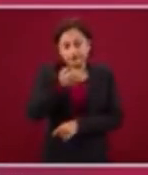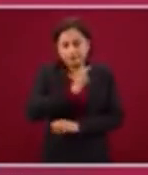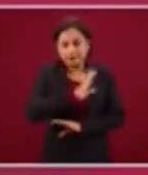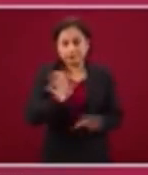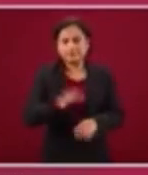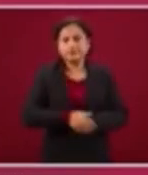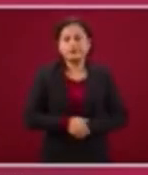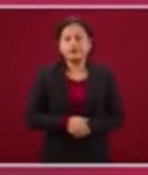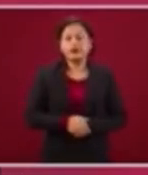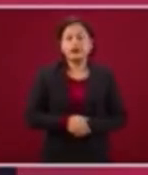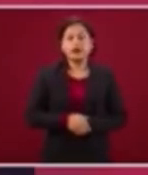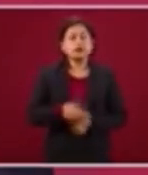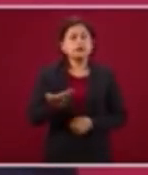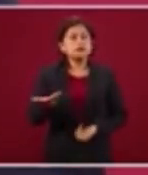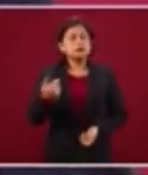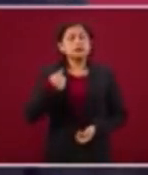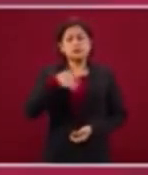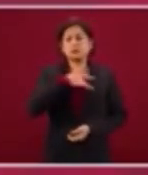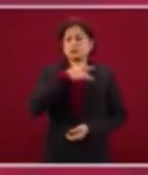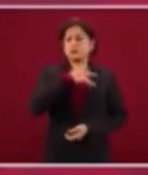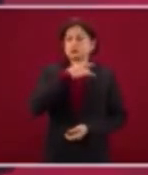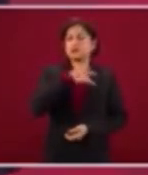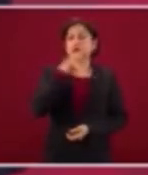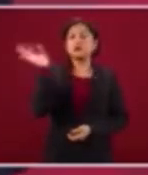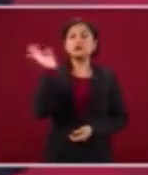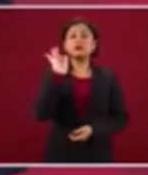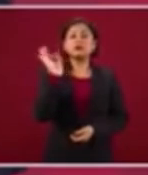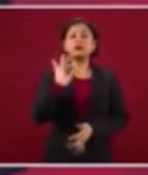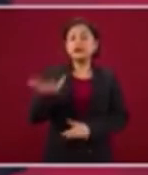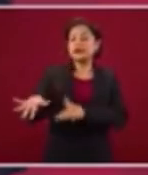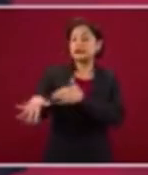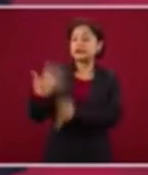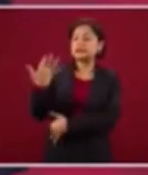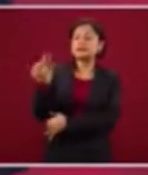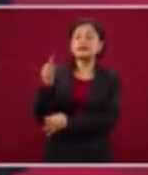tenemos que resolver a más tardar el 15 de febrero,